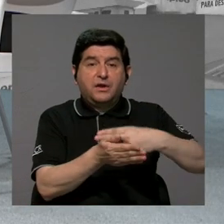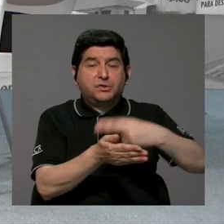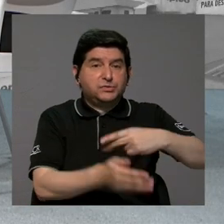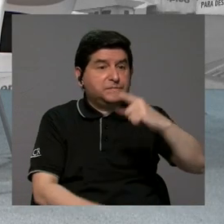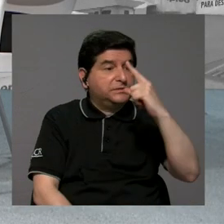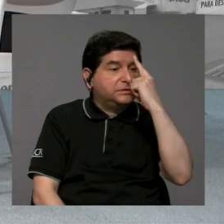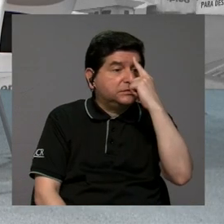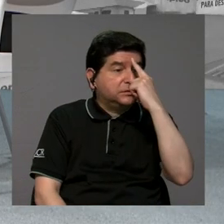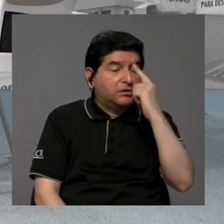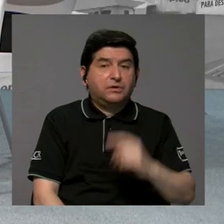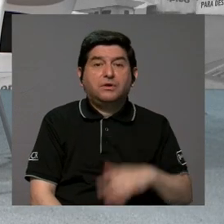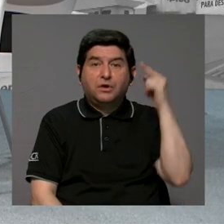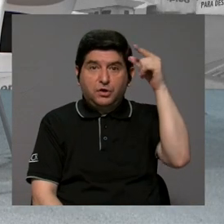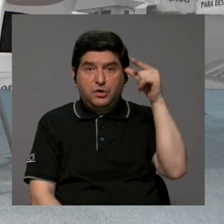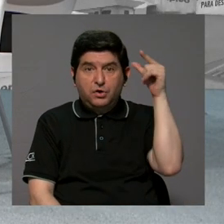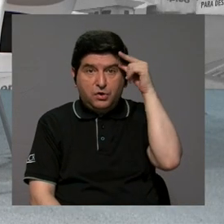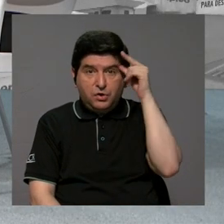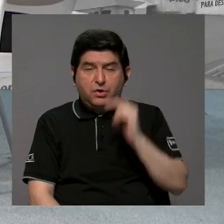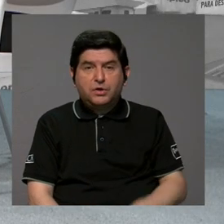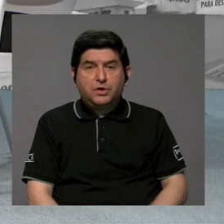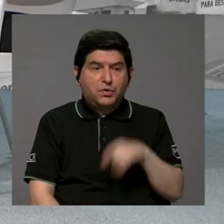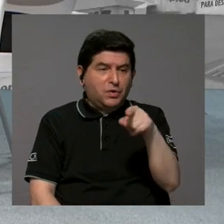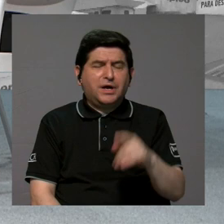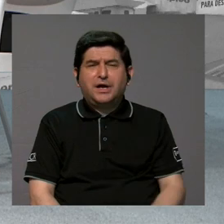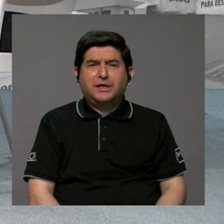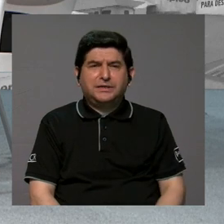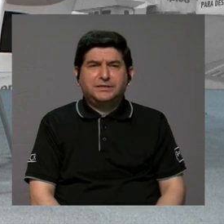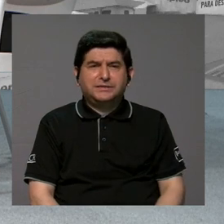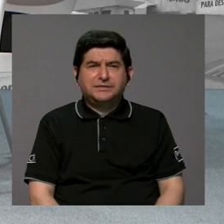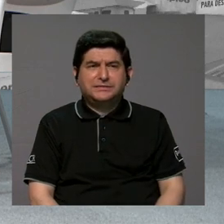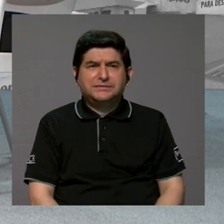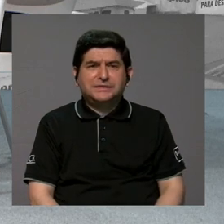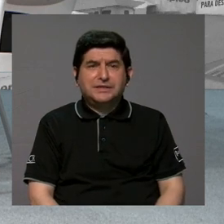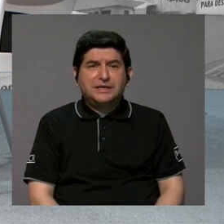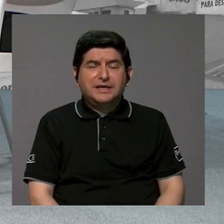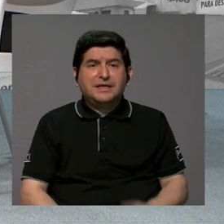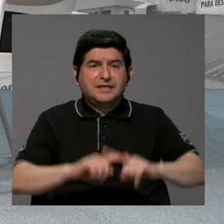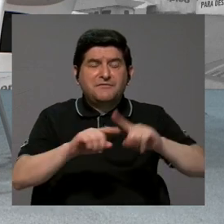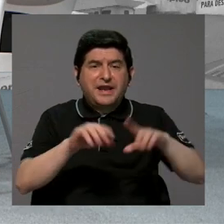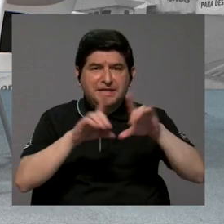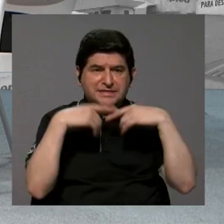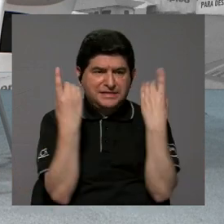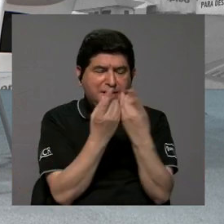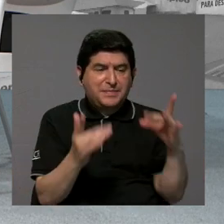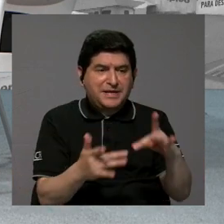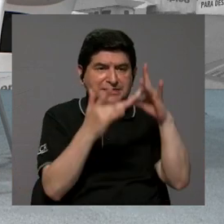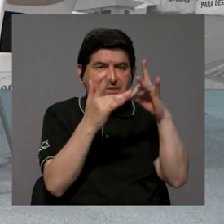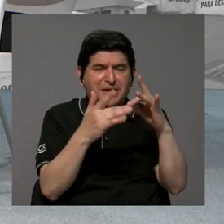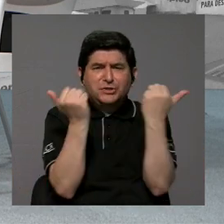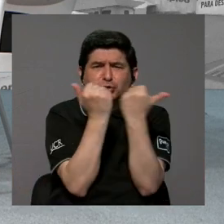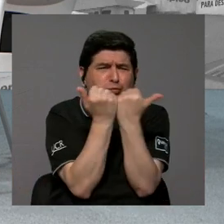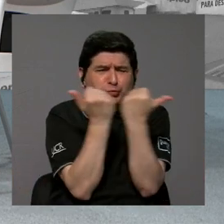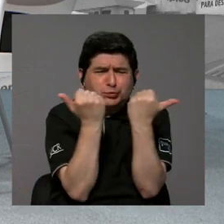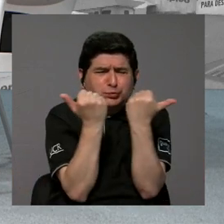Hospital Calderón Guardia y obviamente se va a saturar las especialidades, se va a saturar